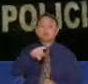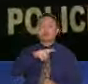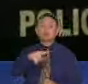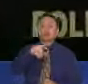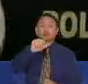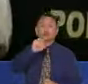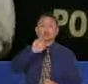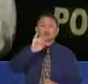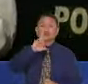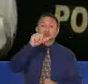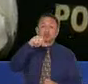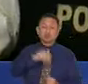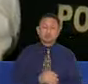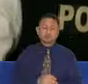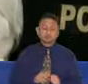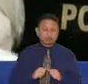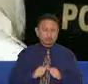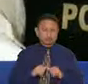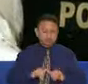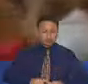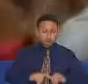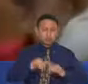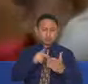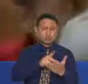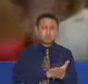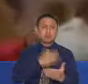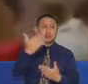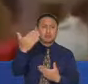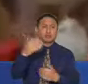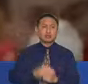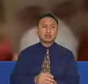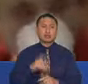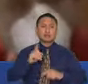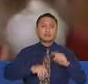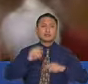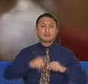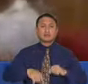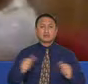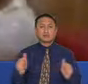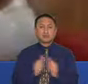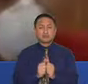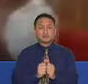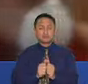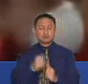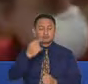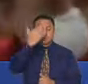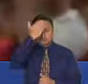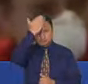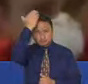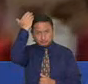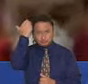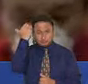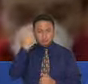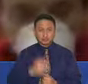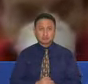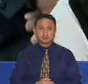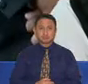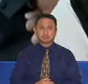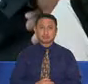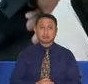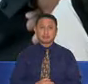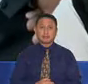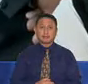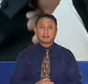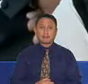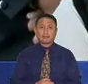aseguró que mantendrá en firme el proyecto político de su amigo y coideario Fernando Villavicencio.